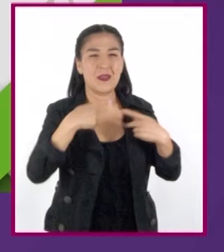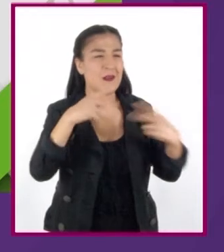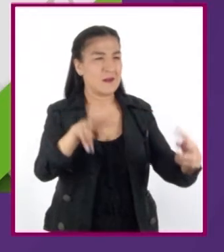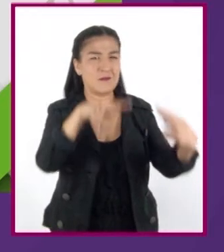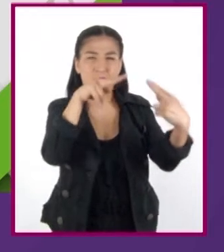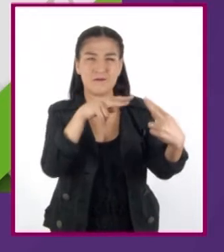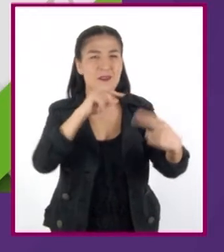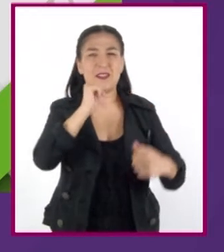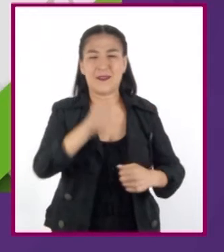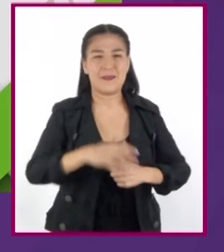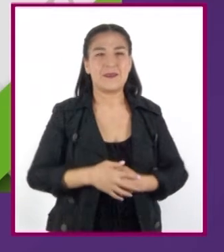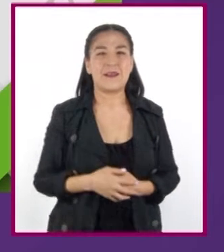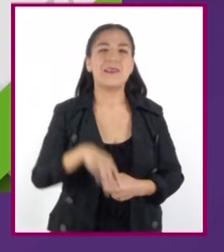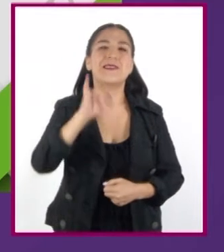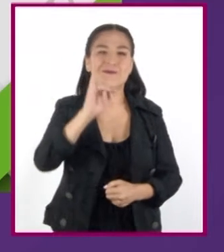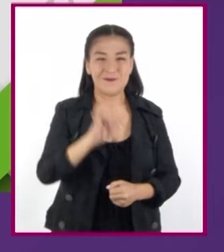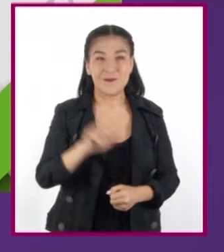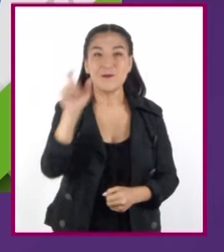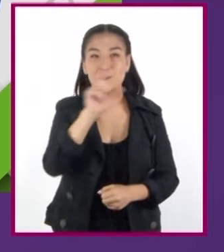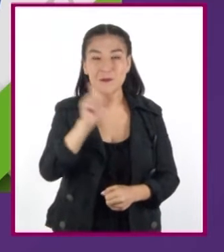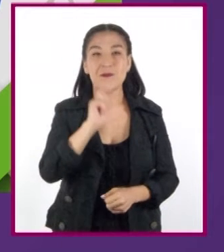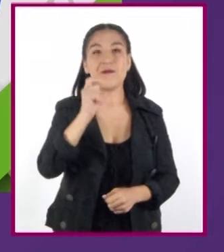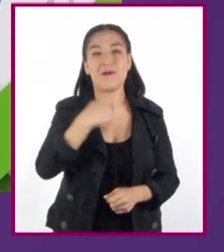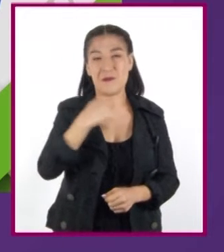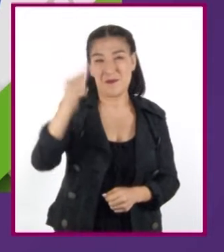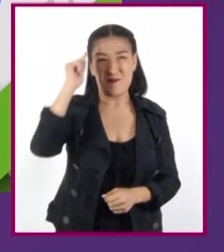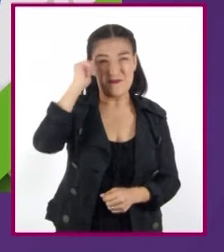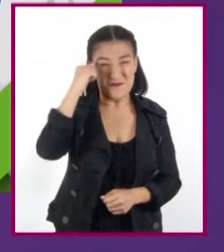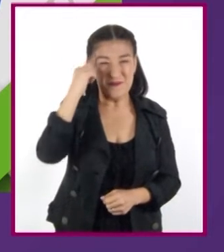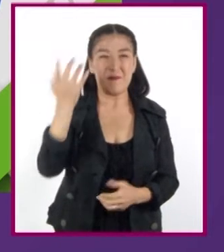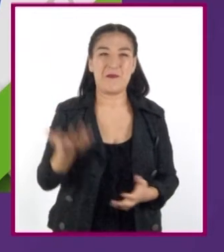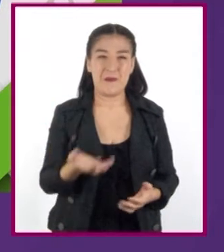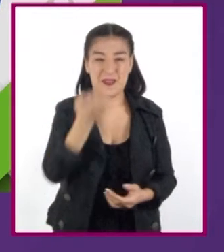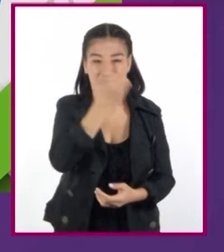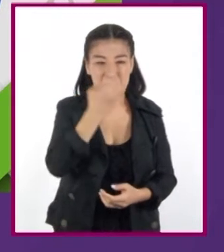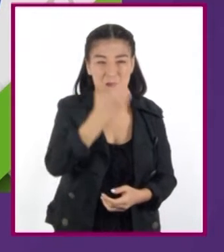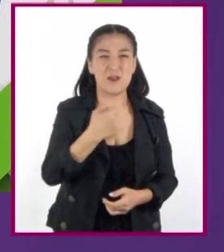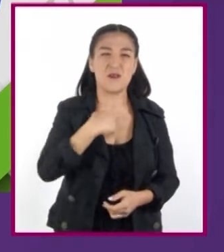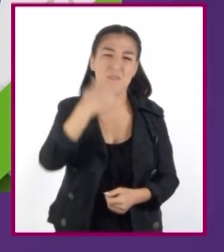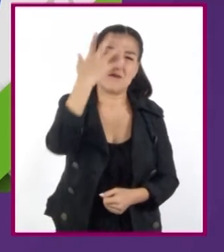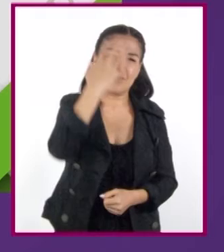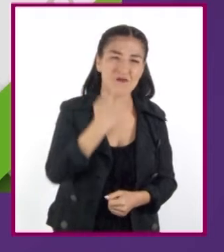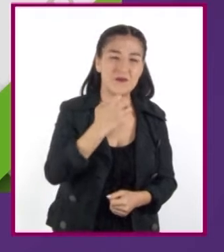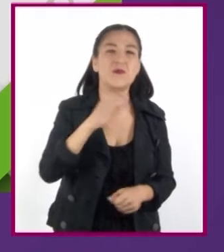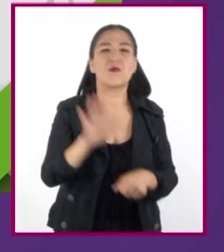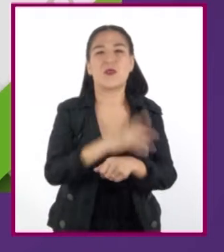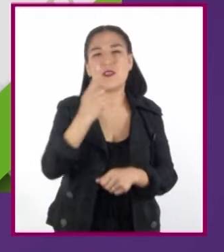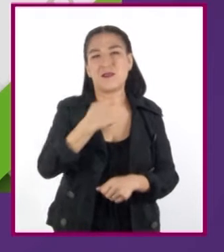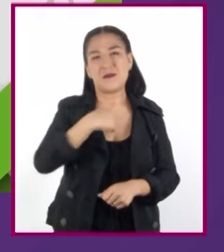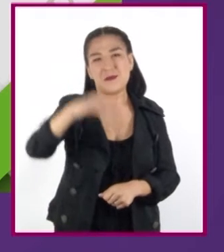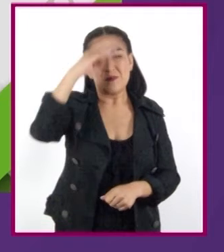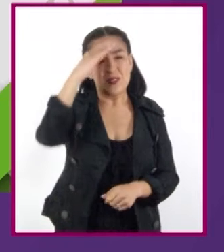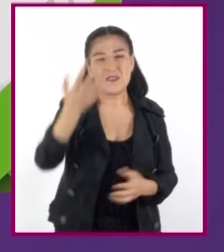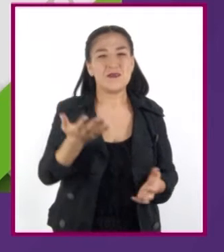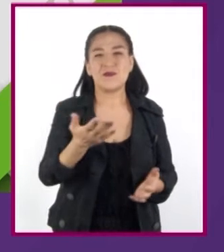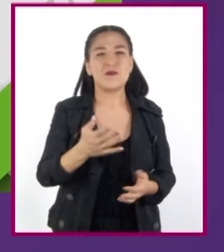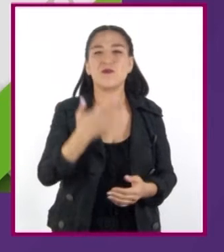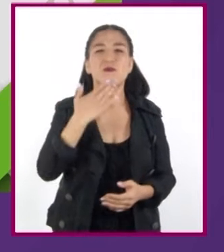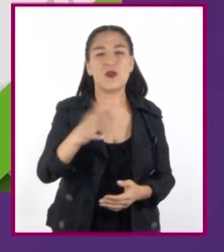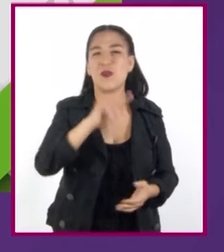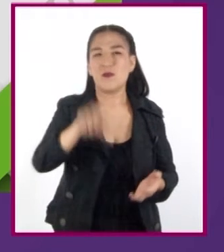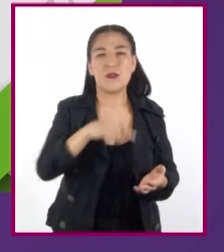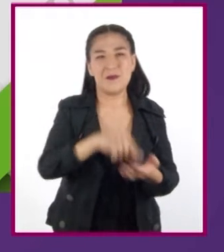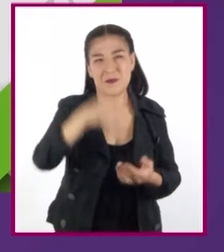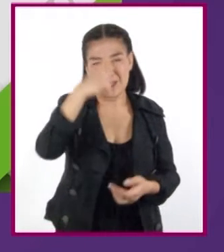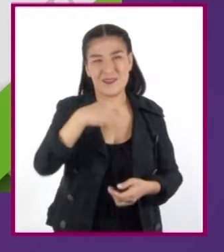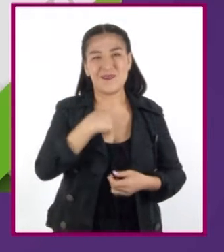ojos. Sí, en la escuela cuando me enojo o estoy triste porque yo pienso que no es un buen lugar para